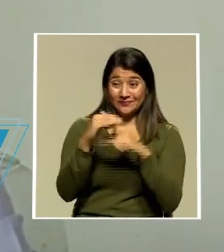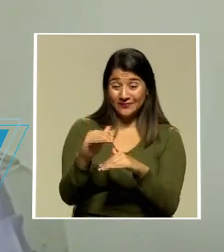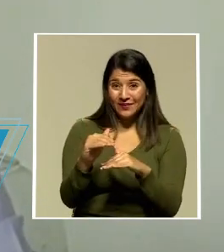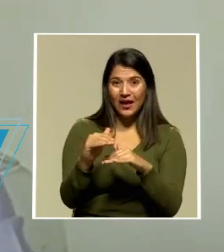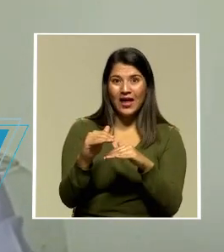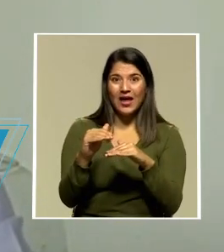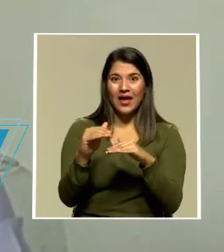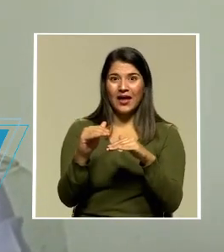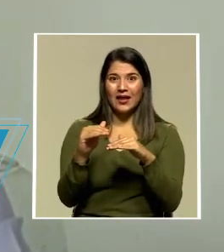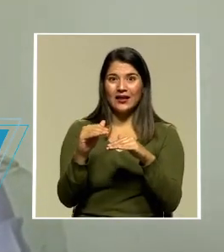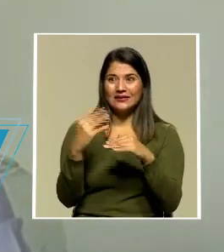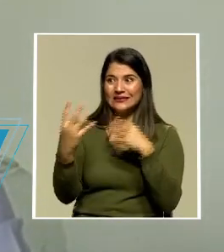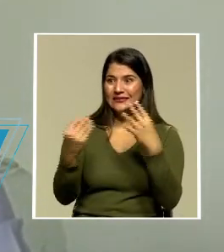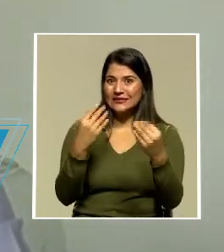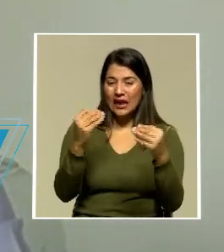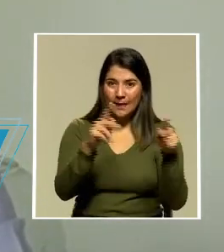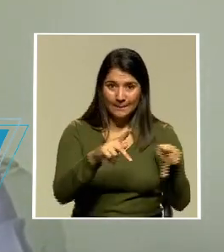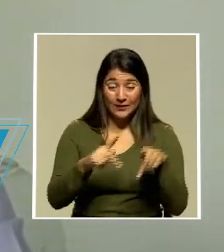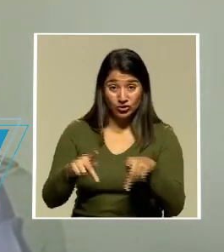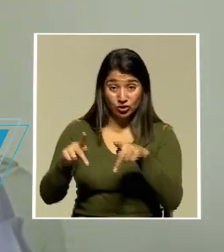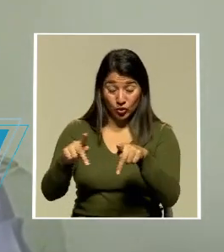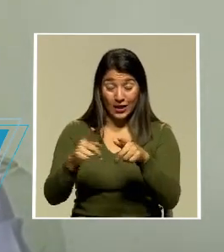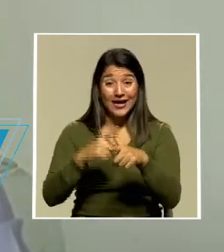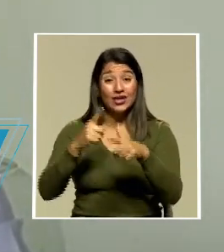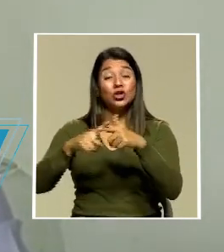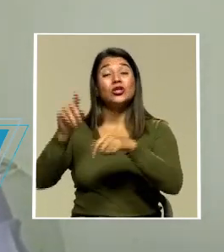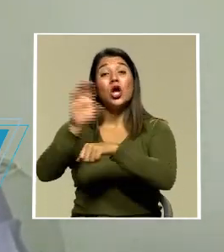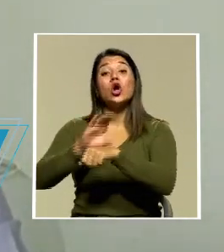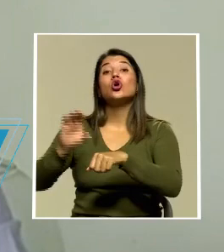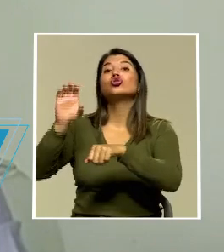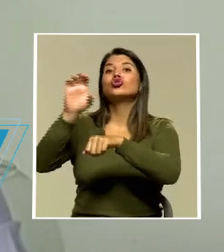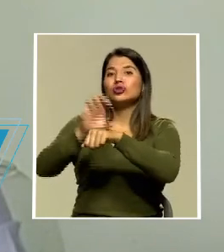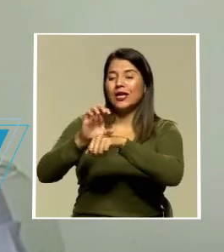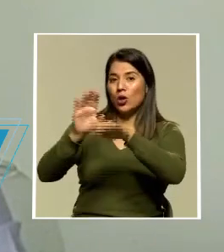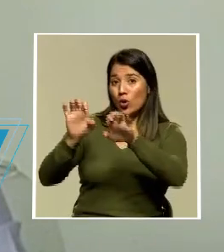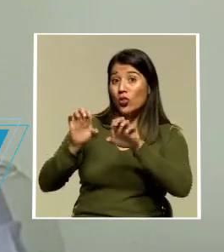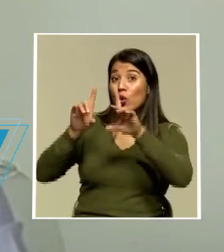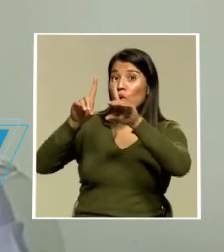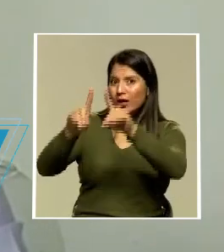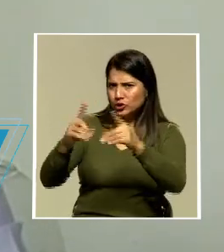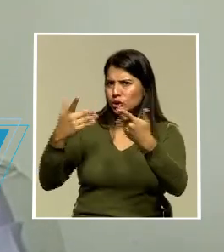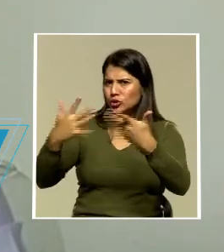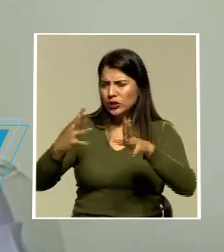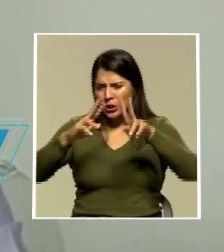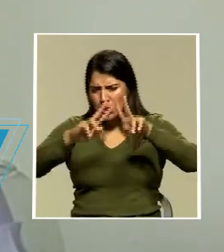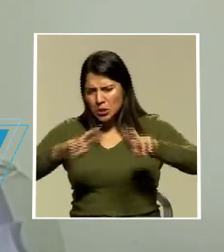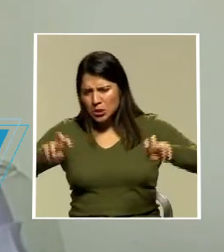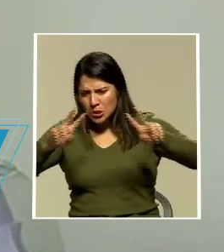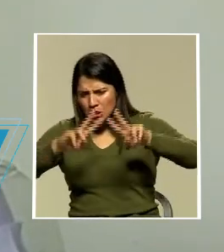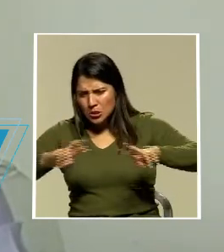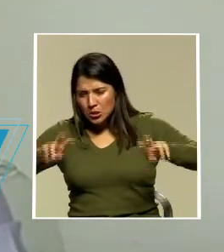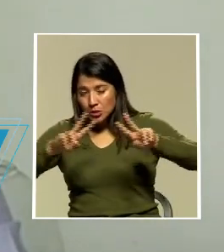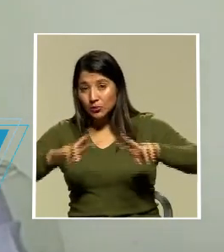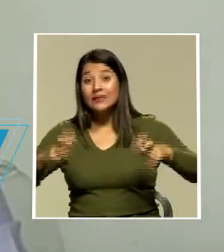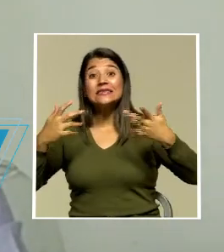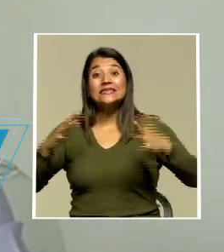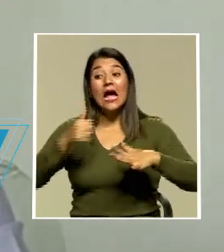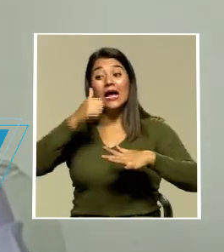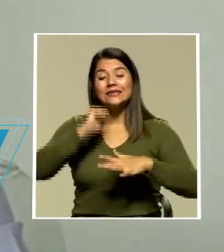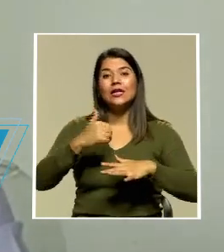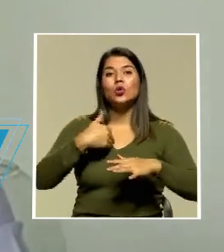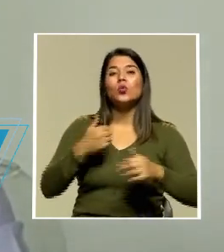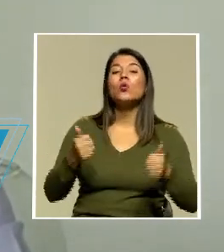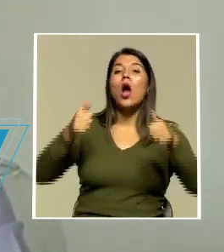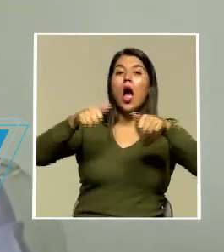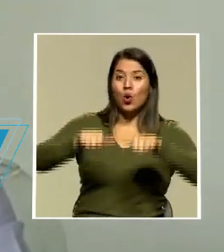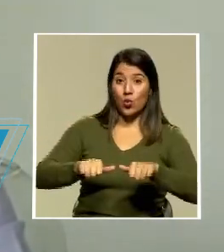el Consejo Superior de Educación, como producto de un análisis detallado, tomamos el acuerdo ayer,